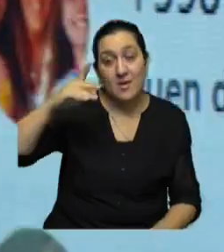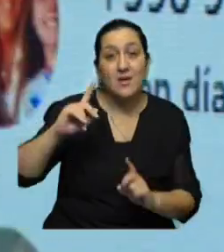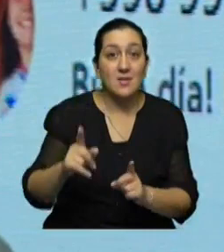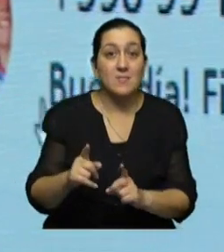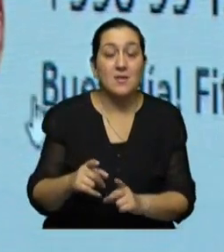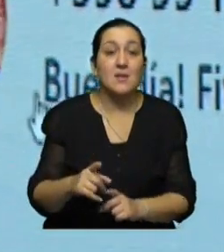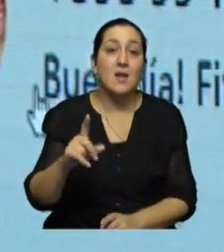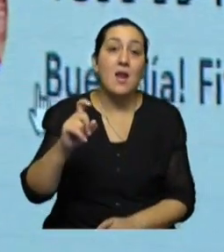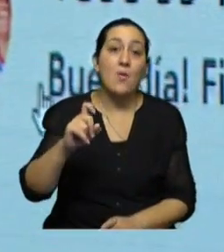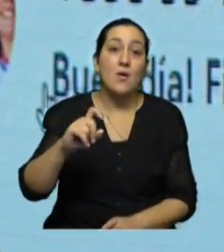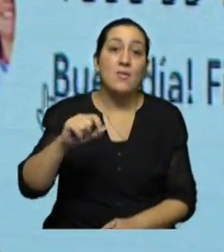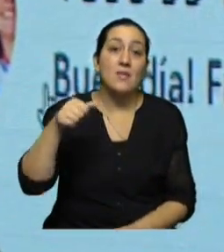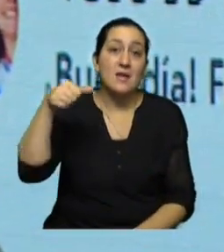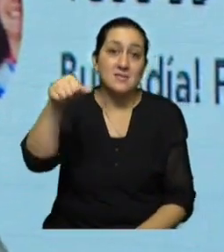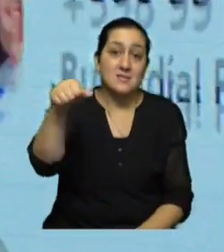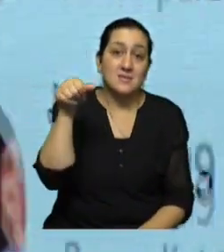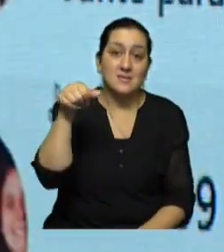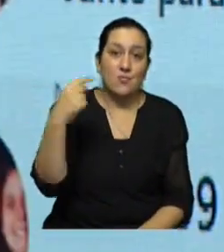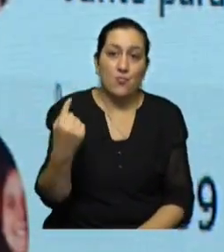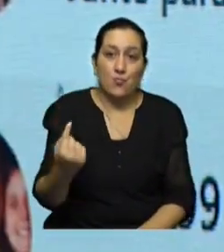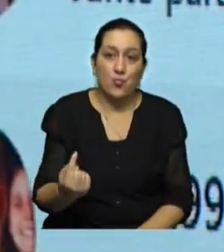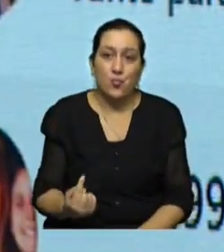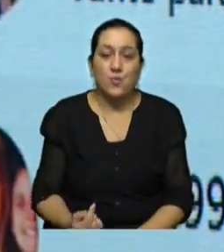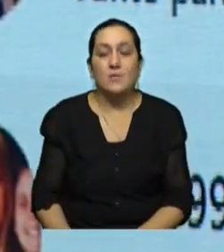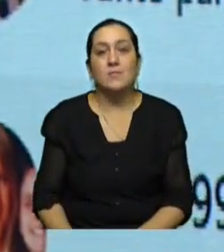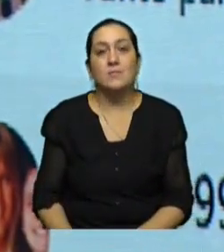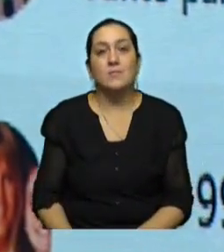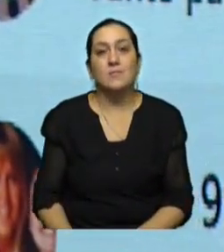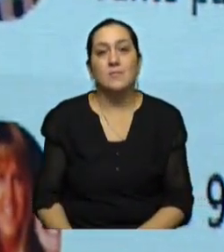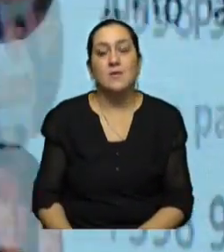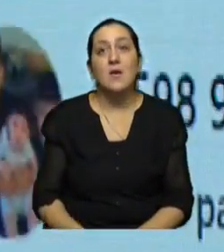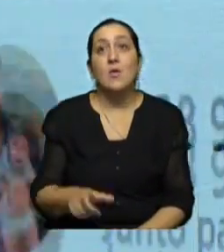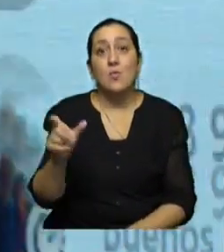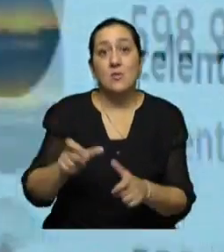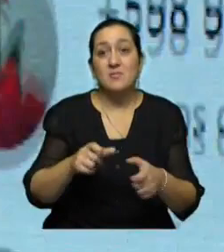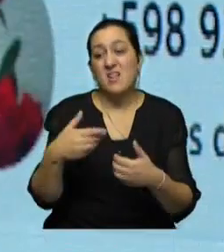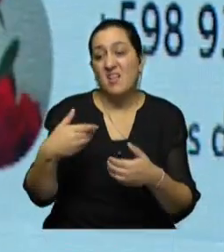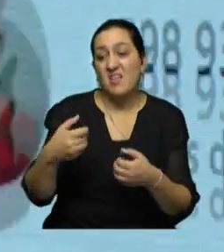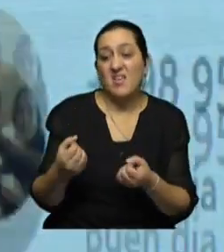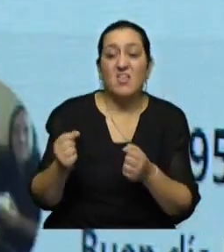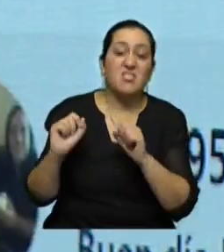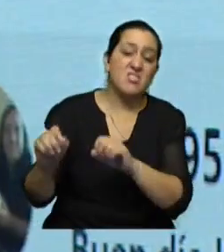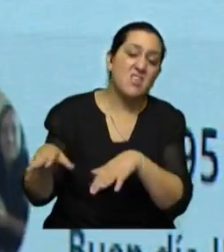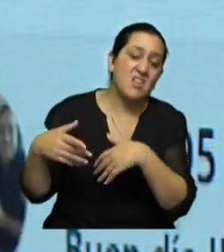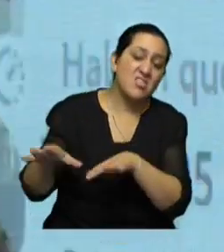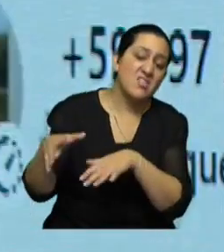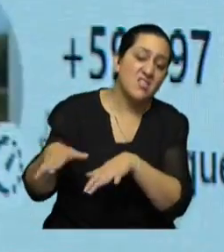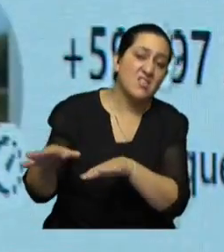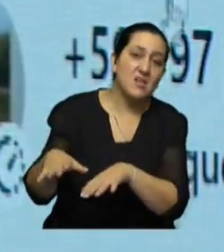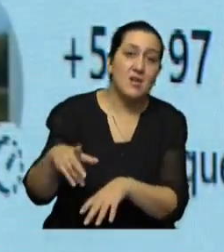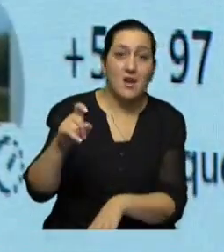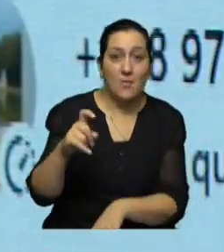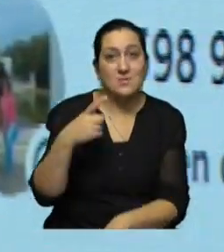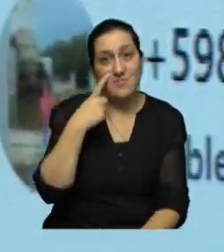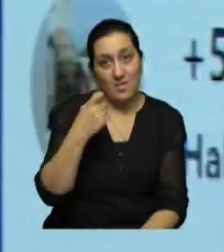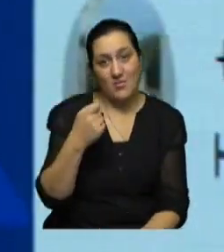también para lavar los pisos. Es verdad. Miren que es... Cuando los inconscientes que tiran el agua a la calle, cuando la empiecen a juntar, van a